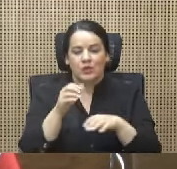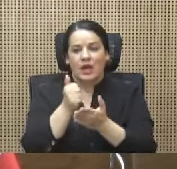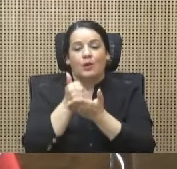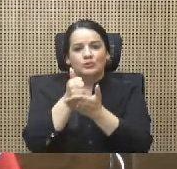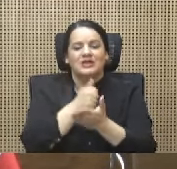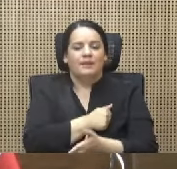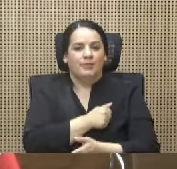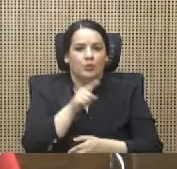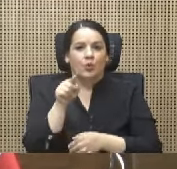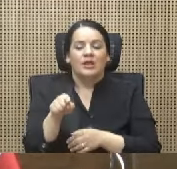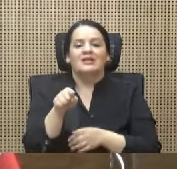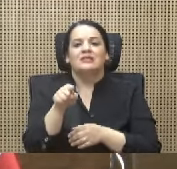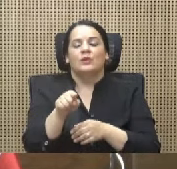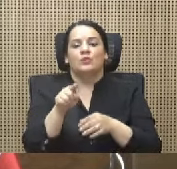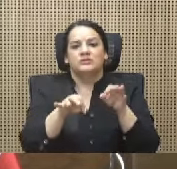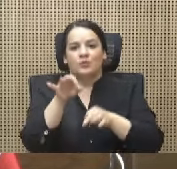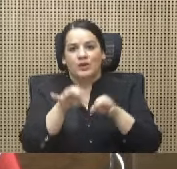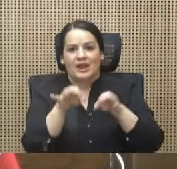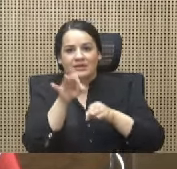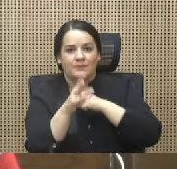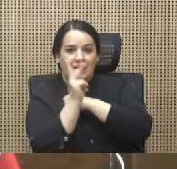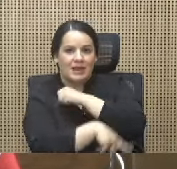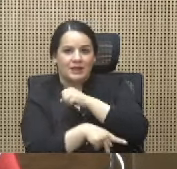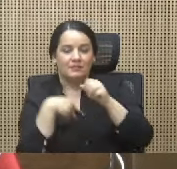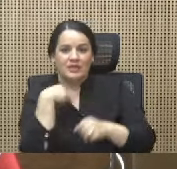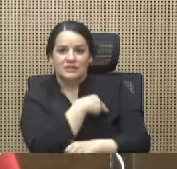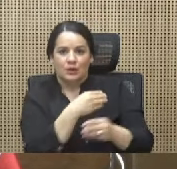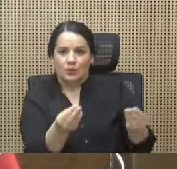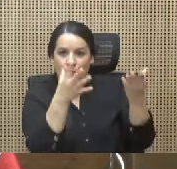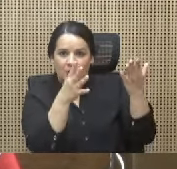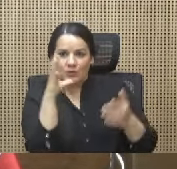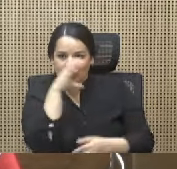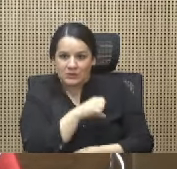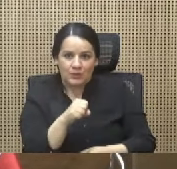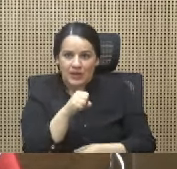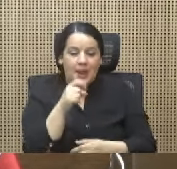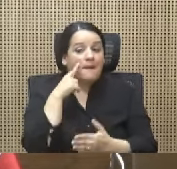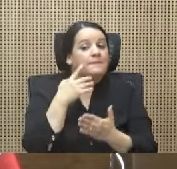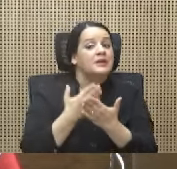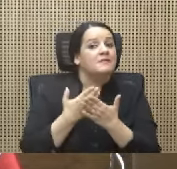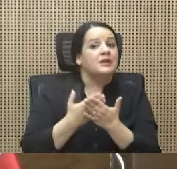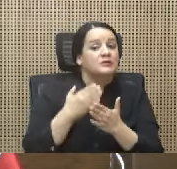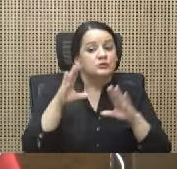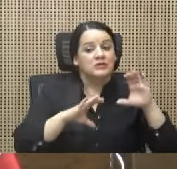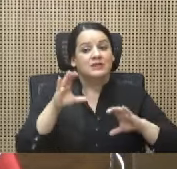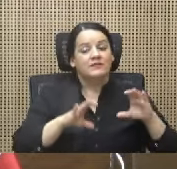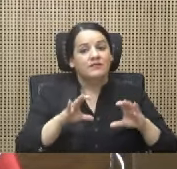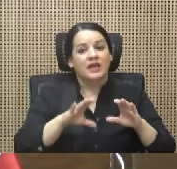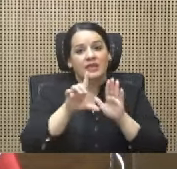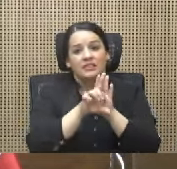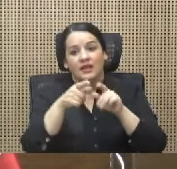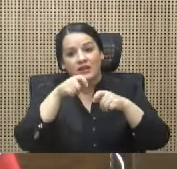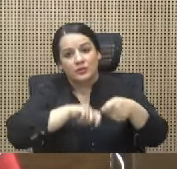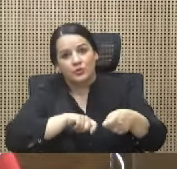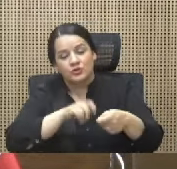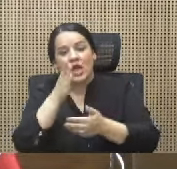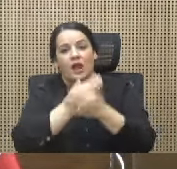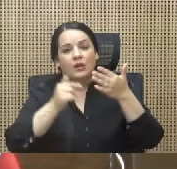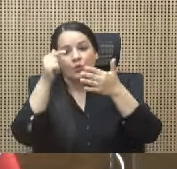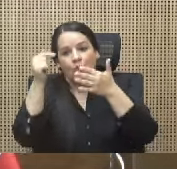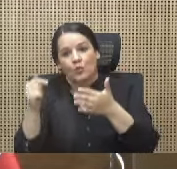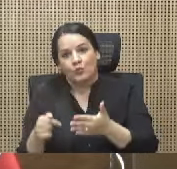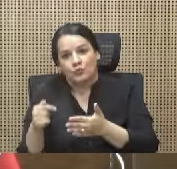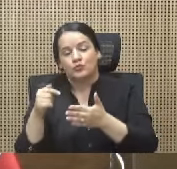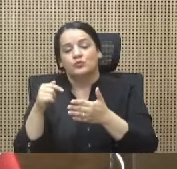un auxiliar de los tribunales penales y del Ministerio Público en el descubrimiento y verificación científica de los delitos de sus presuntos